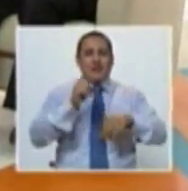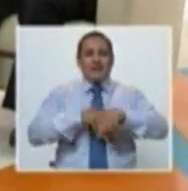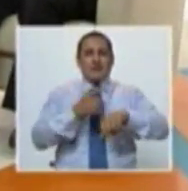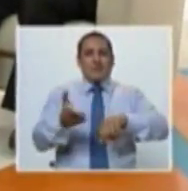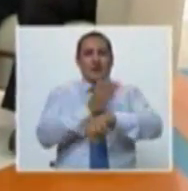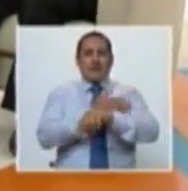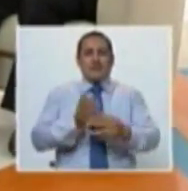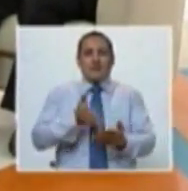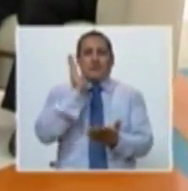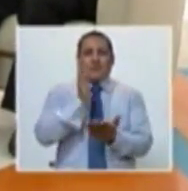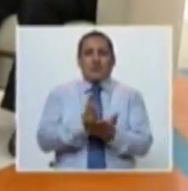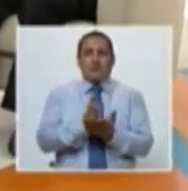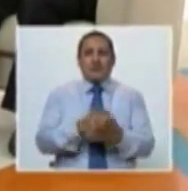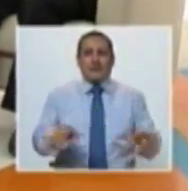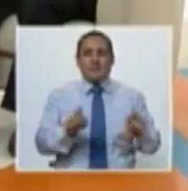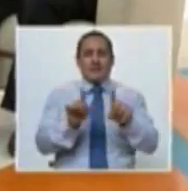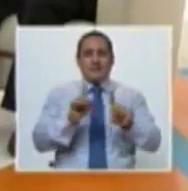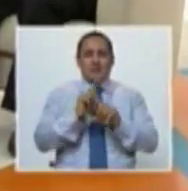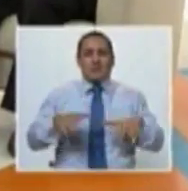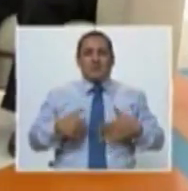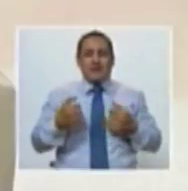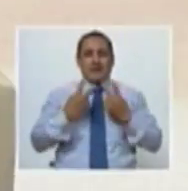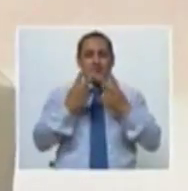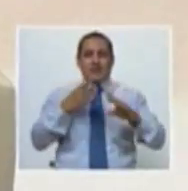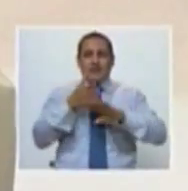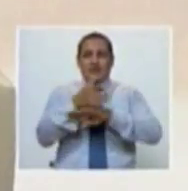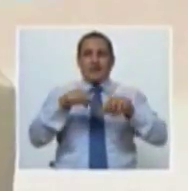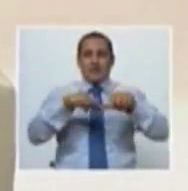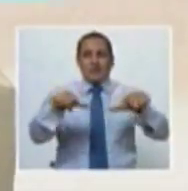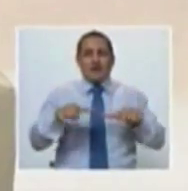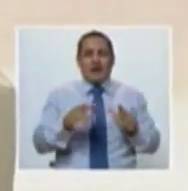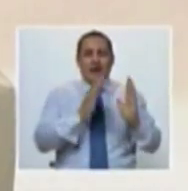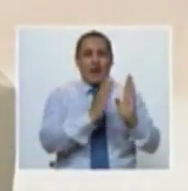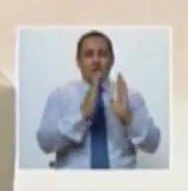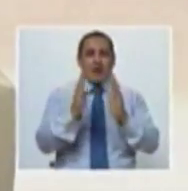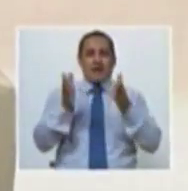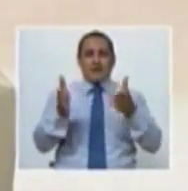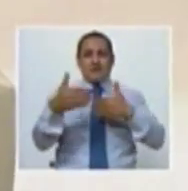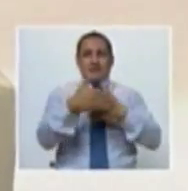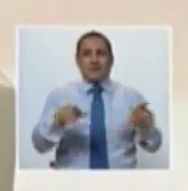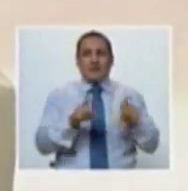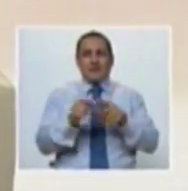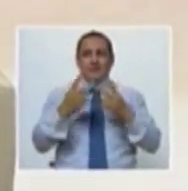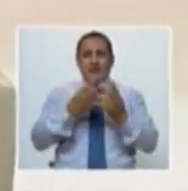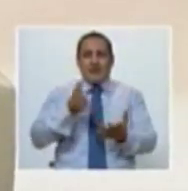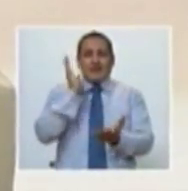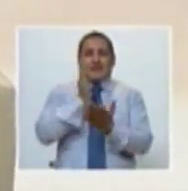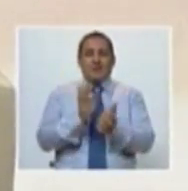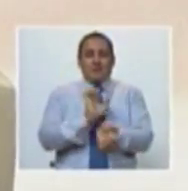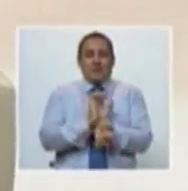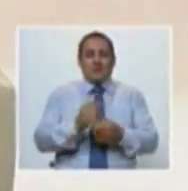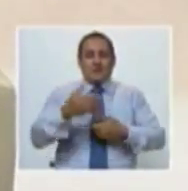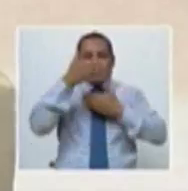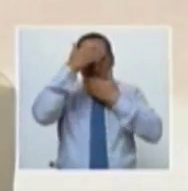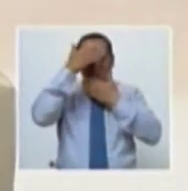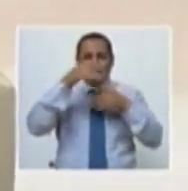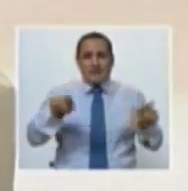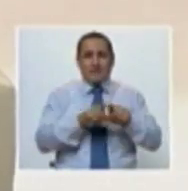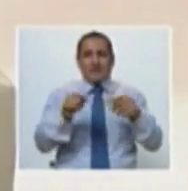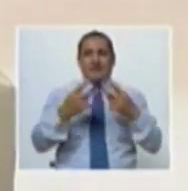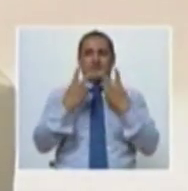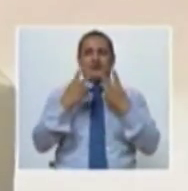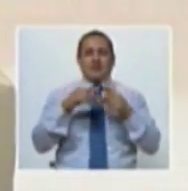se cumplió, no puede ingresar a las aulas si ha sido condenado por terrorismo. Pero la norma también hablaba